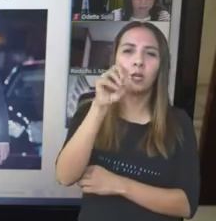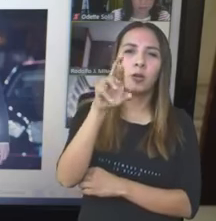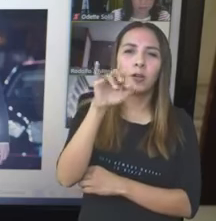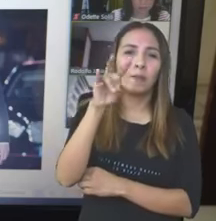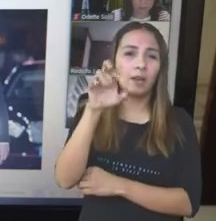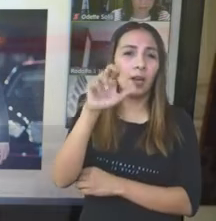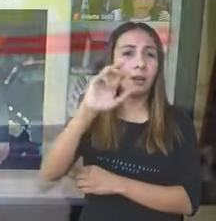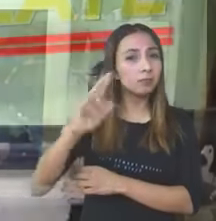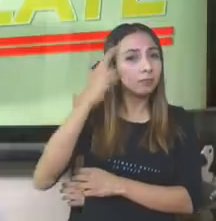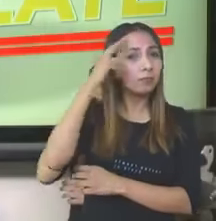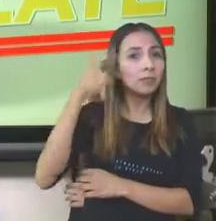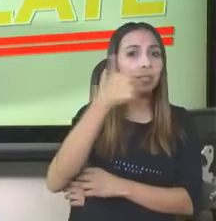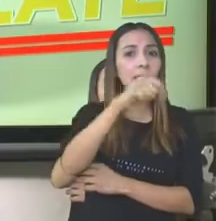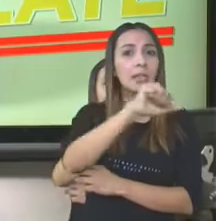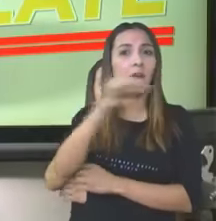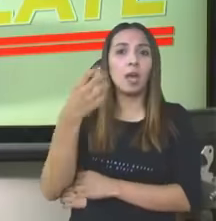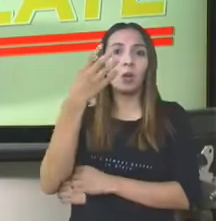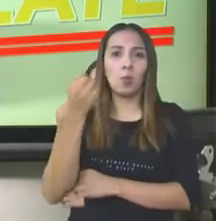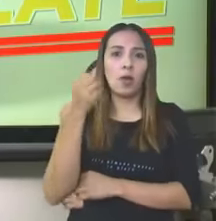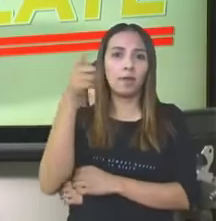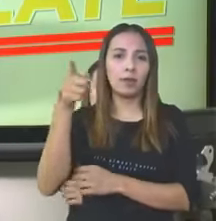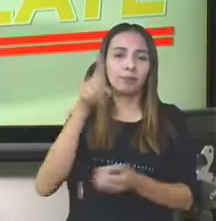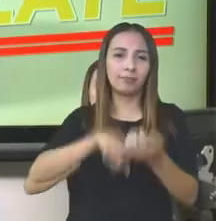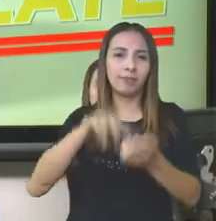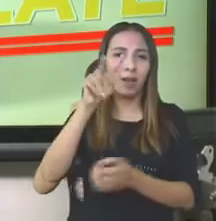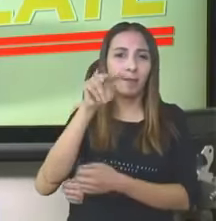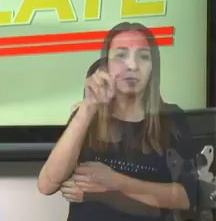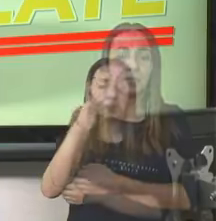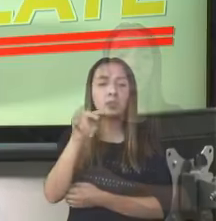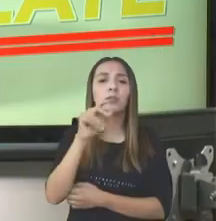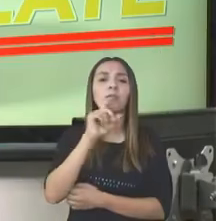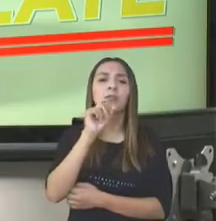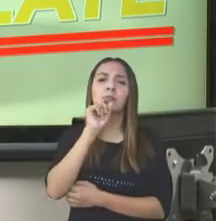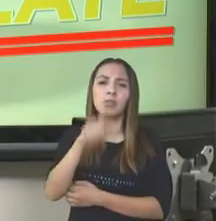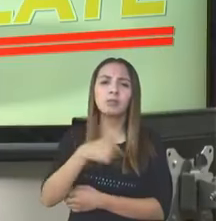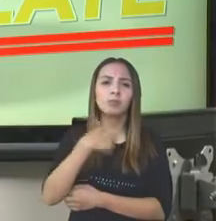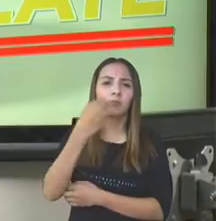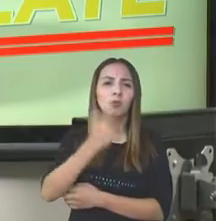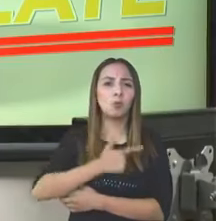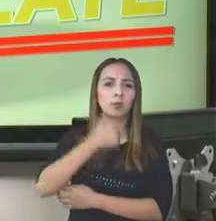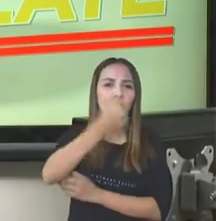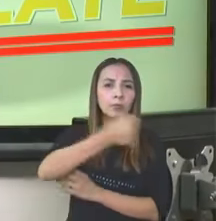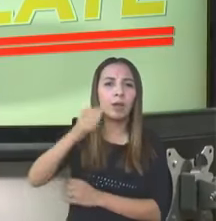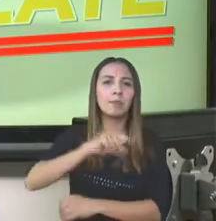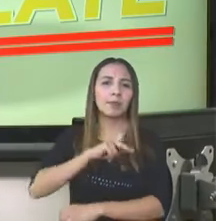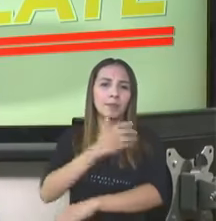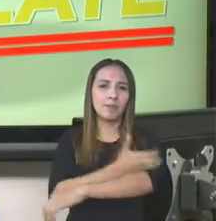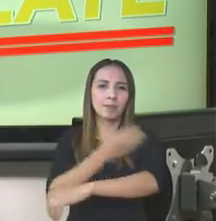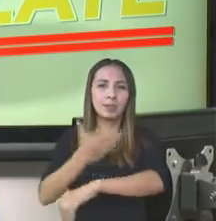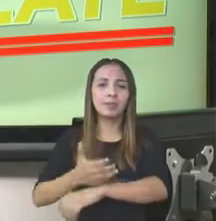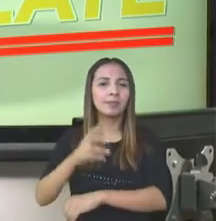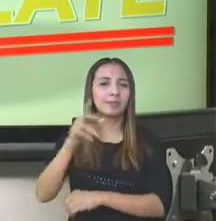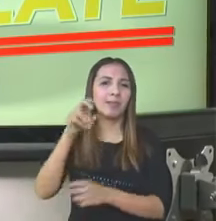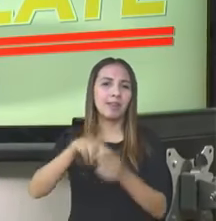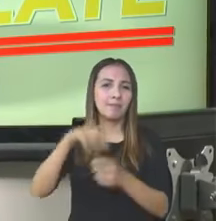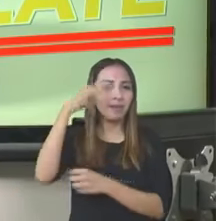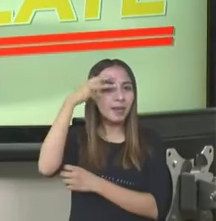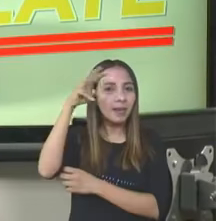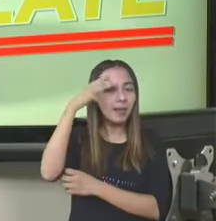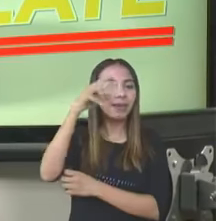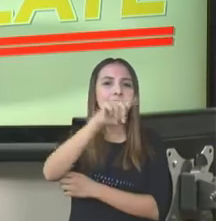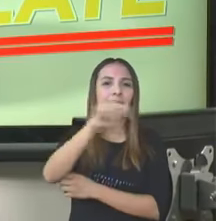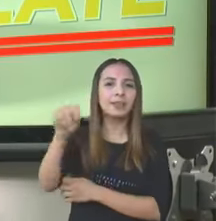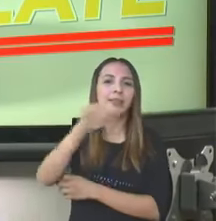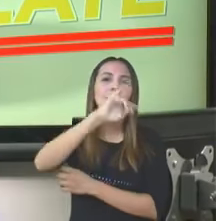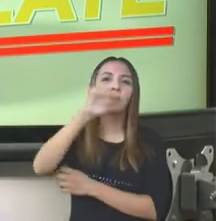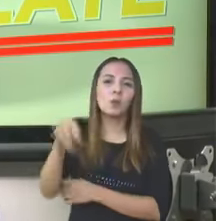de 7 a 9 en el noticiero regional. Saludo con mucho gusto a mis compañeros que me escuchan en los municipios de Mexicali, de Tecate,